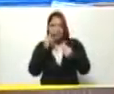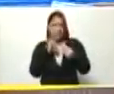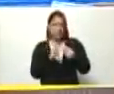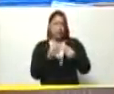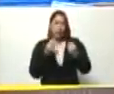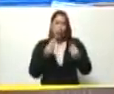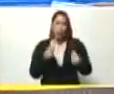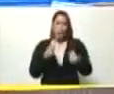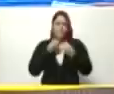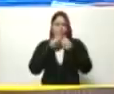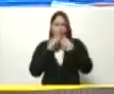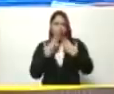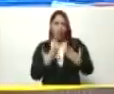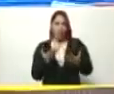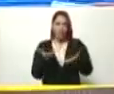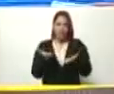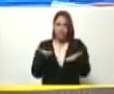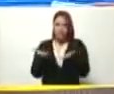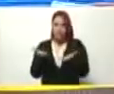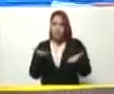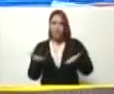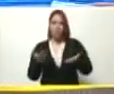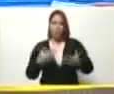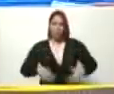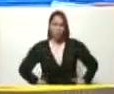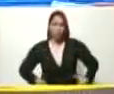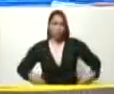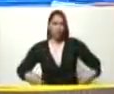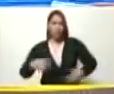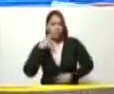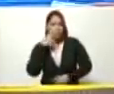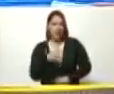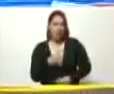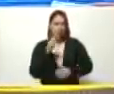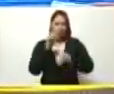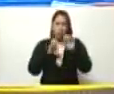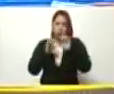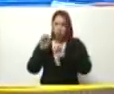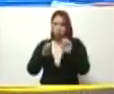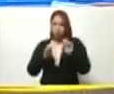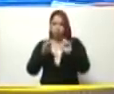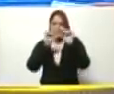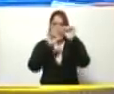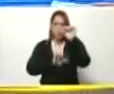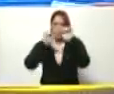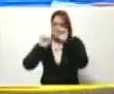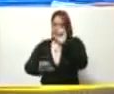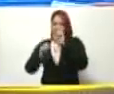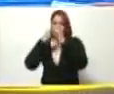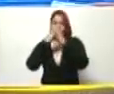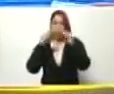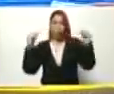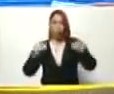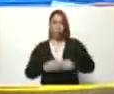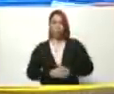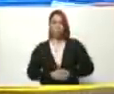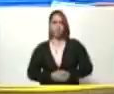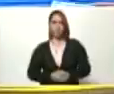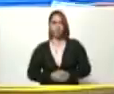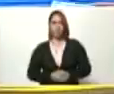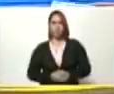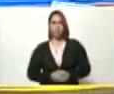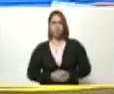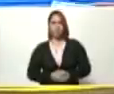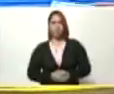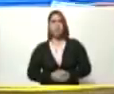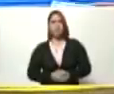bienes, con sus servicios, con su riqueza, vayan irrigando todo el entramado